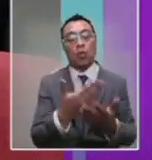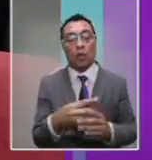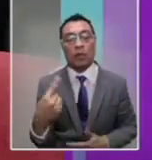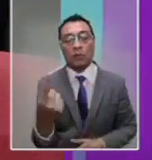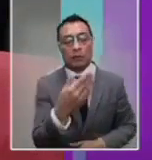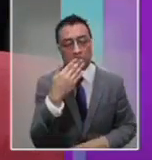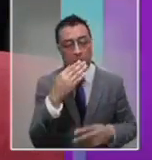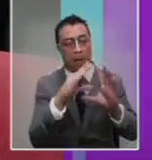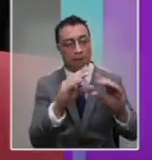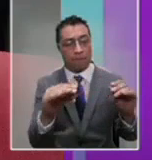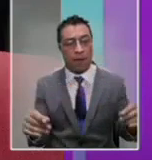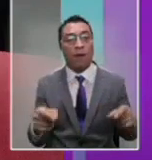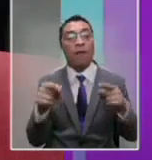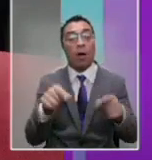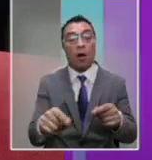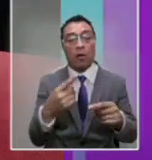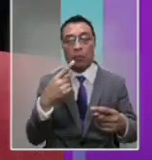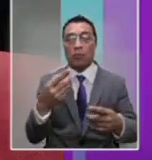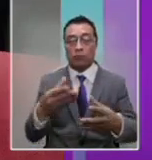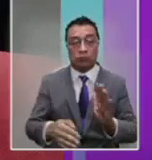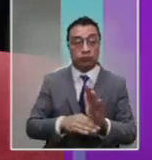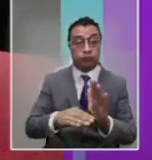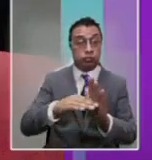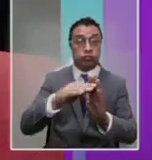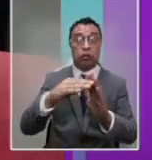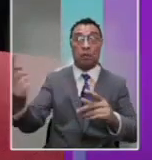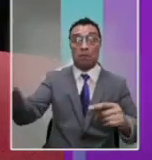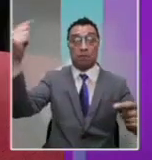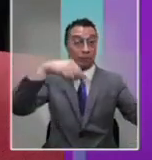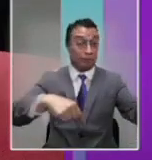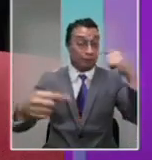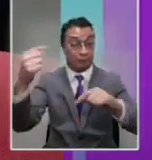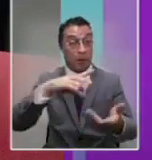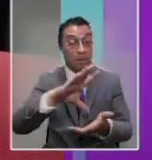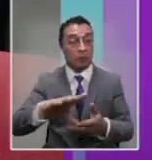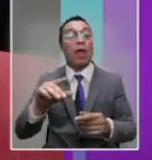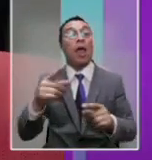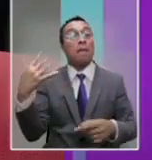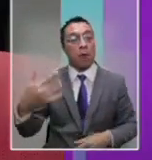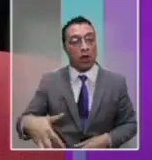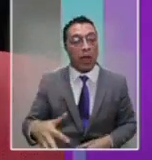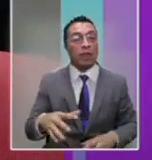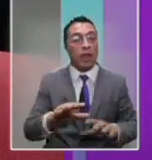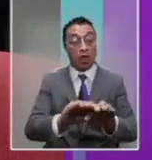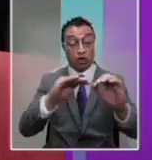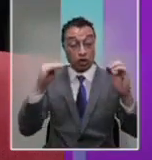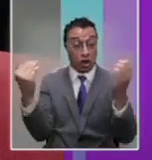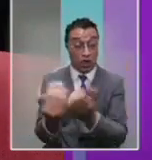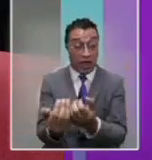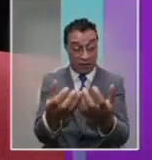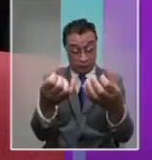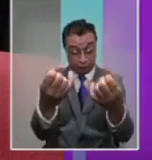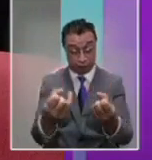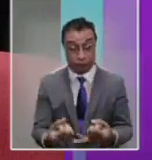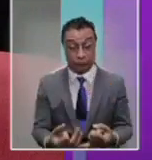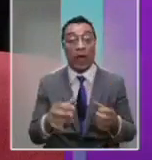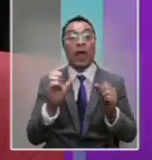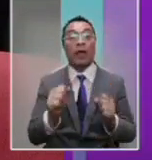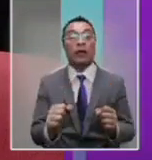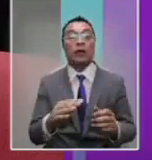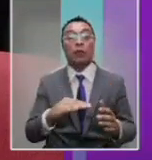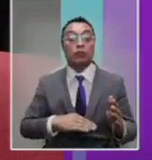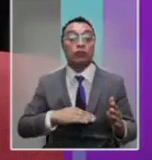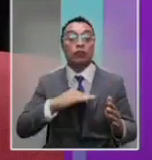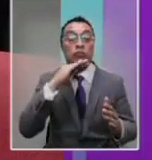Cuando hablamos de los crecientes flujos migratorios, es importante distinguir entre el número total de migrantes y